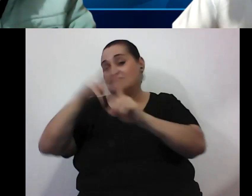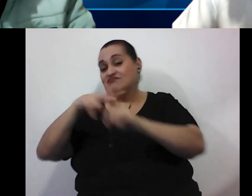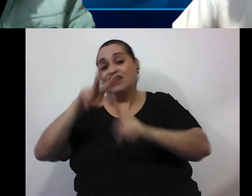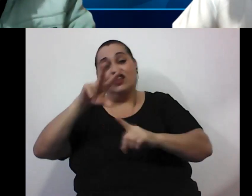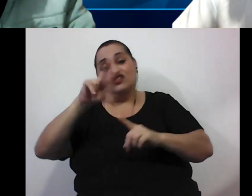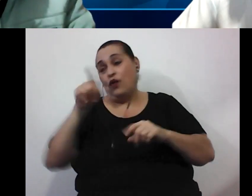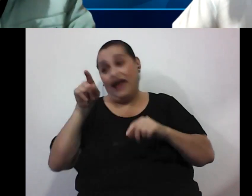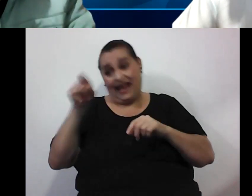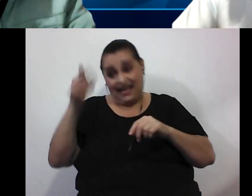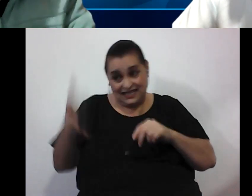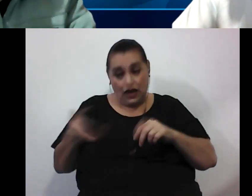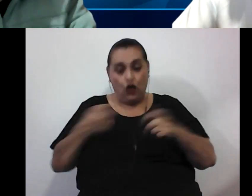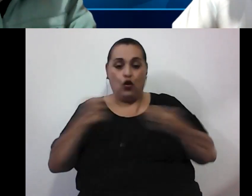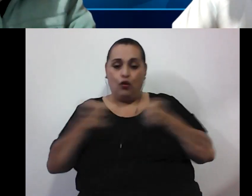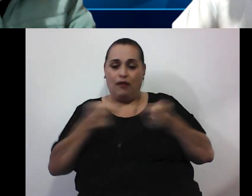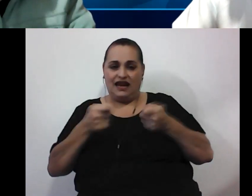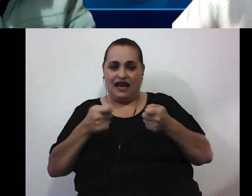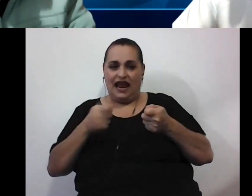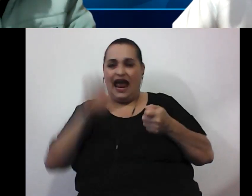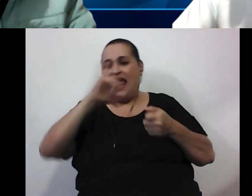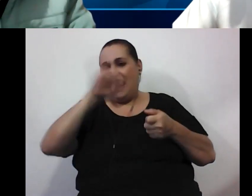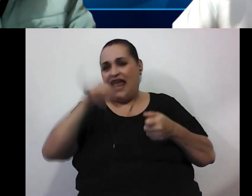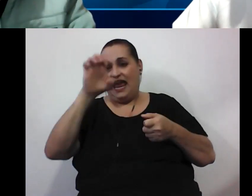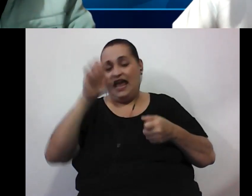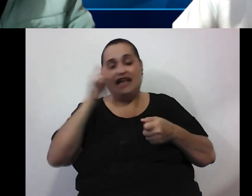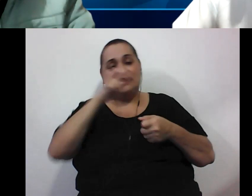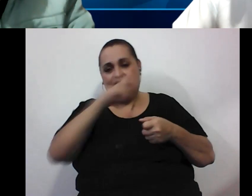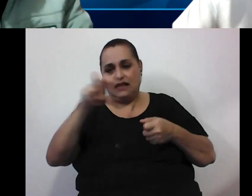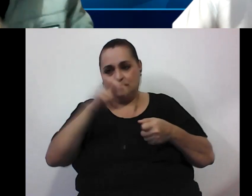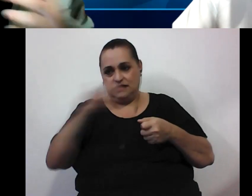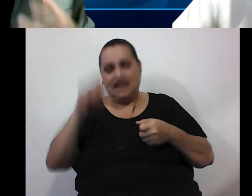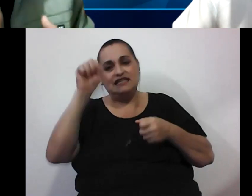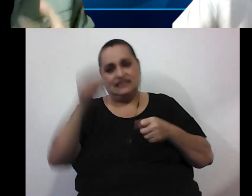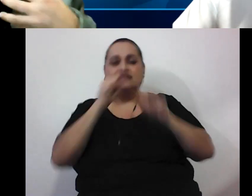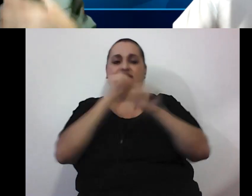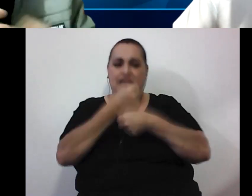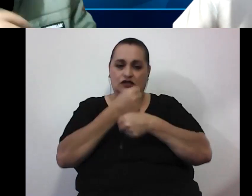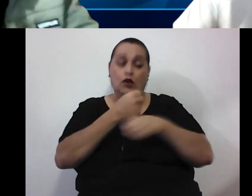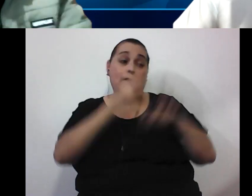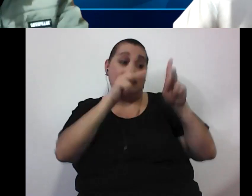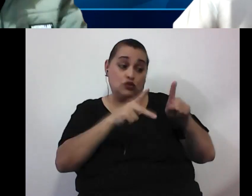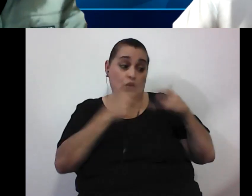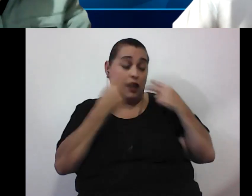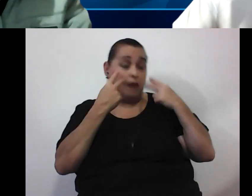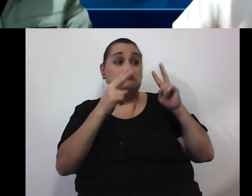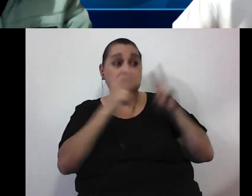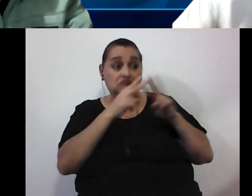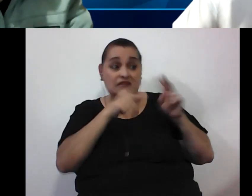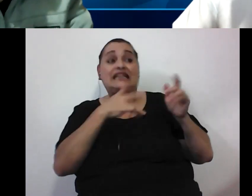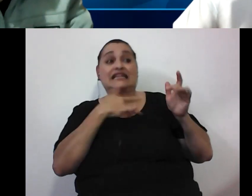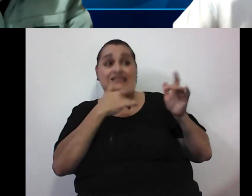particular lo maneja como un eje transversal y eso está muy bien. Eso es lo que sí se está haciendo. Digamos, gente que ha encontrado que eso tiene sentido,